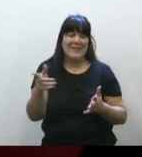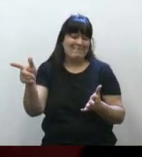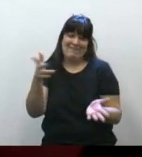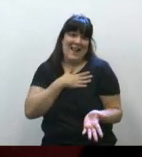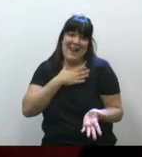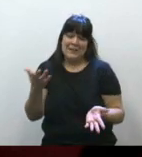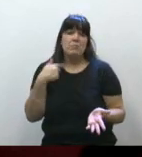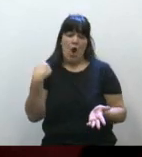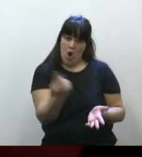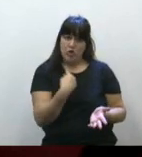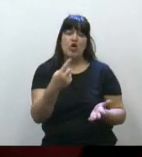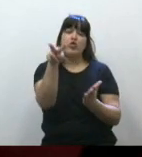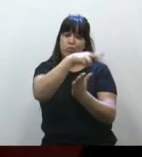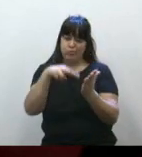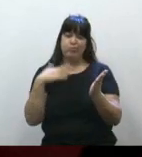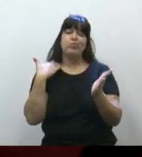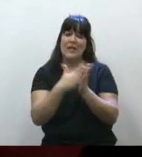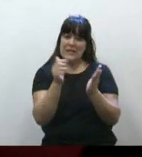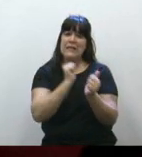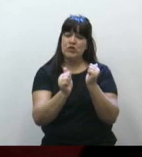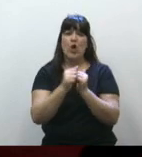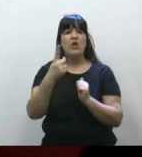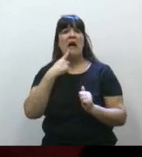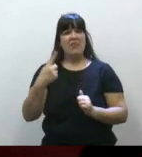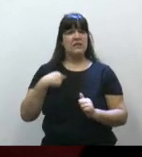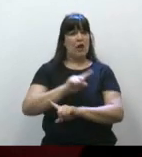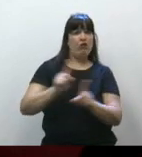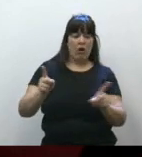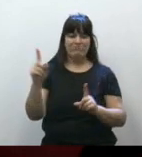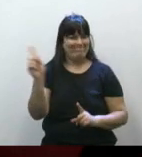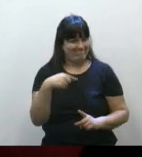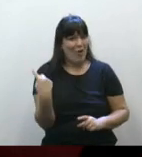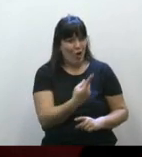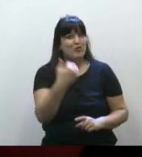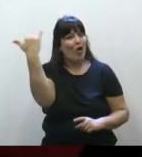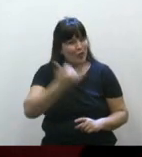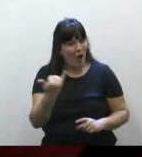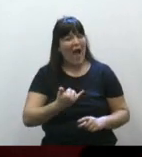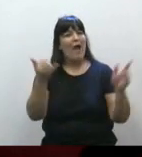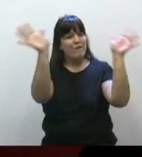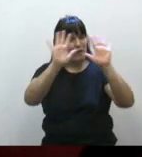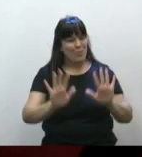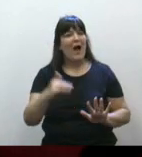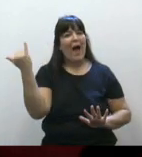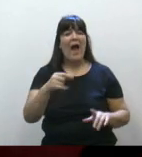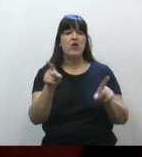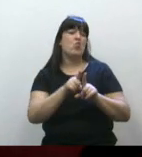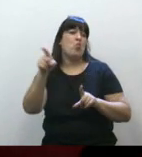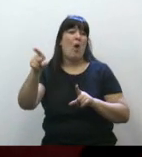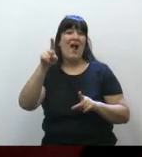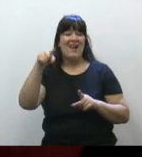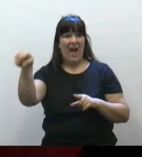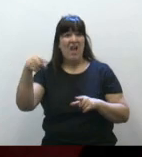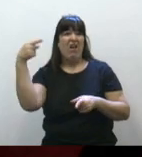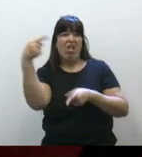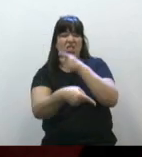leemos libro de historia y creo que tenemos formación y no hay que seguir degradando la política en la